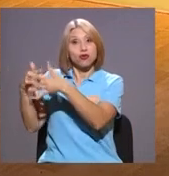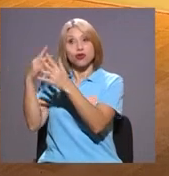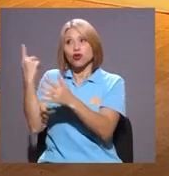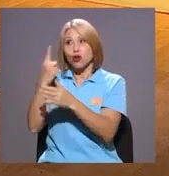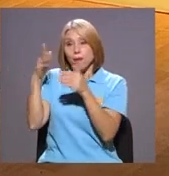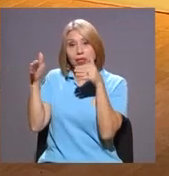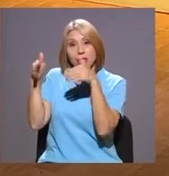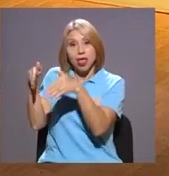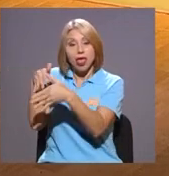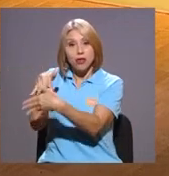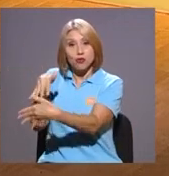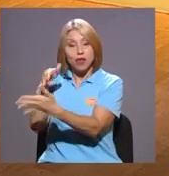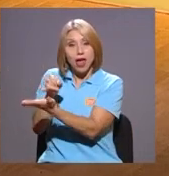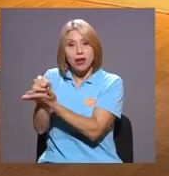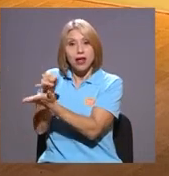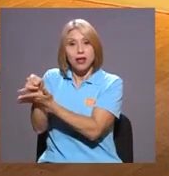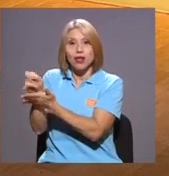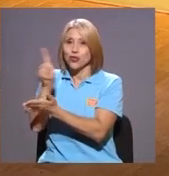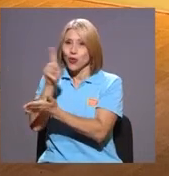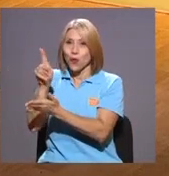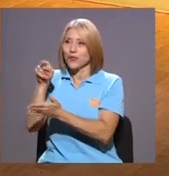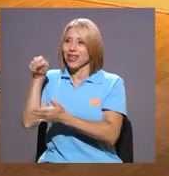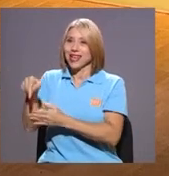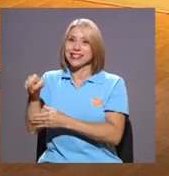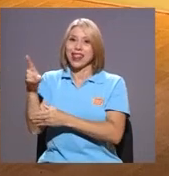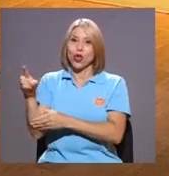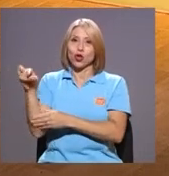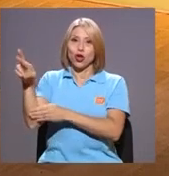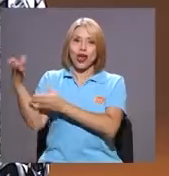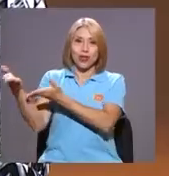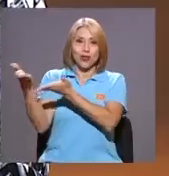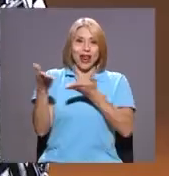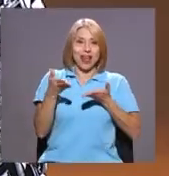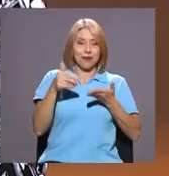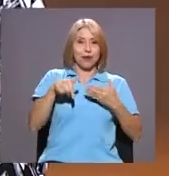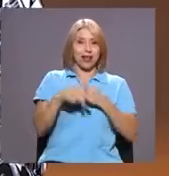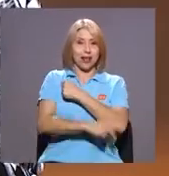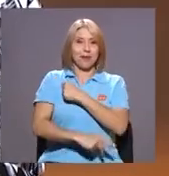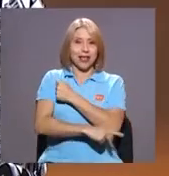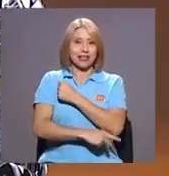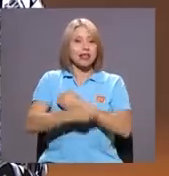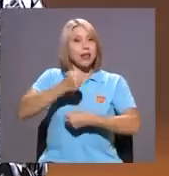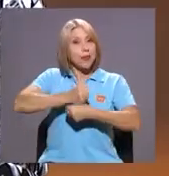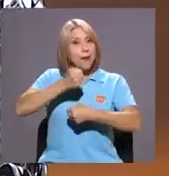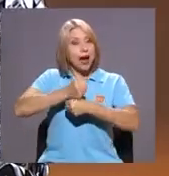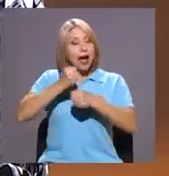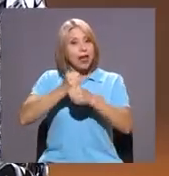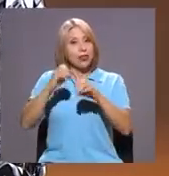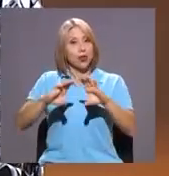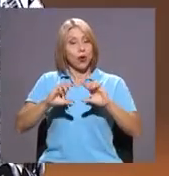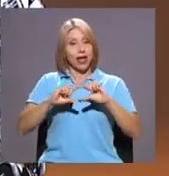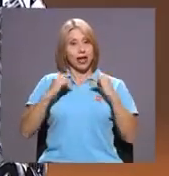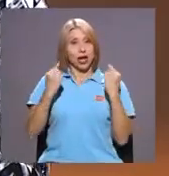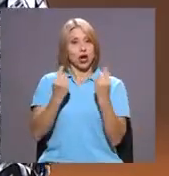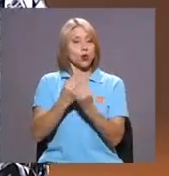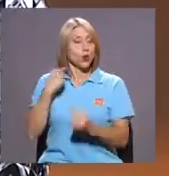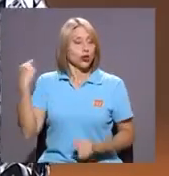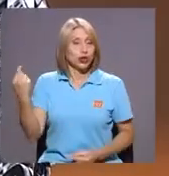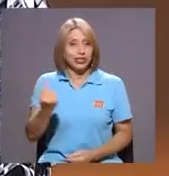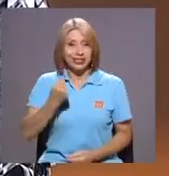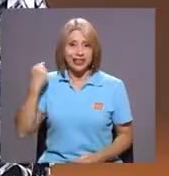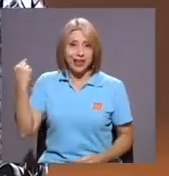sino traerme ese doctorado para el país. Entonces, trabajando en grupo, o sea, siempre, por eso yo le digo